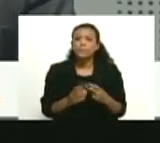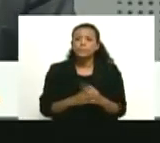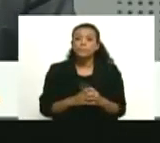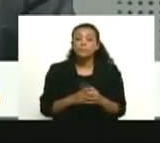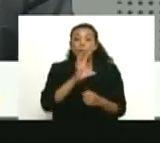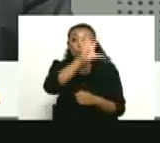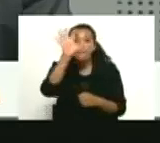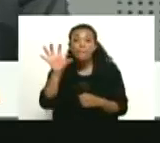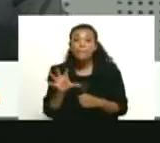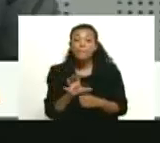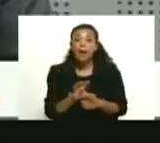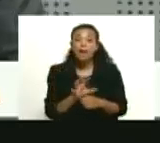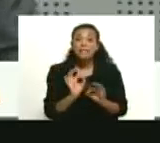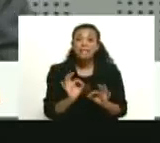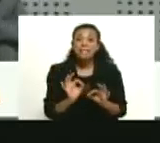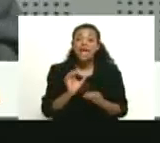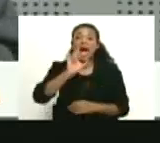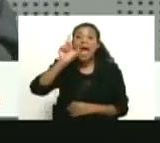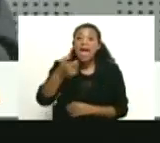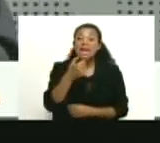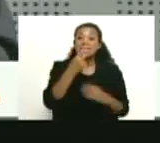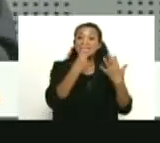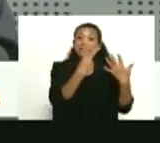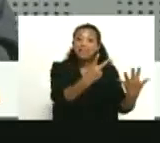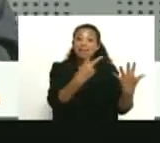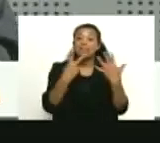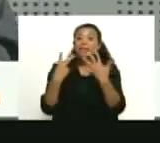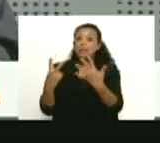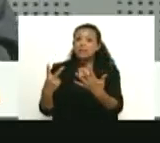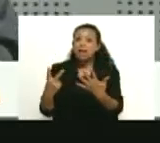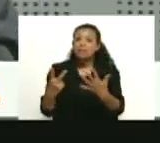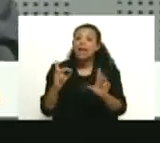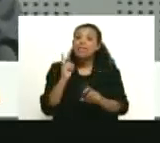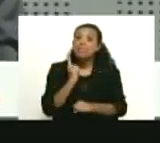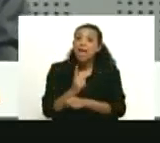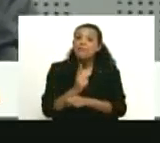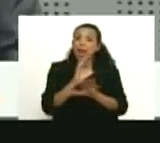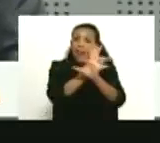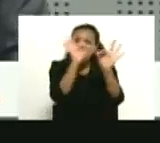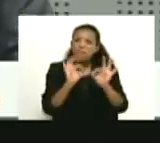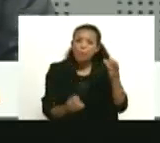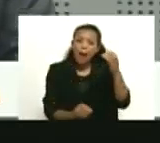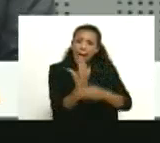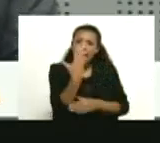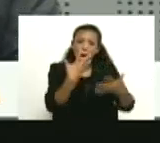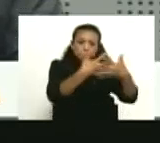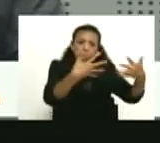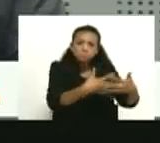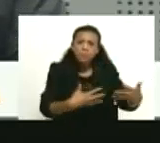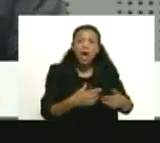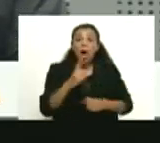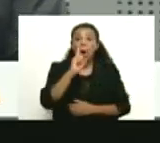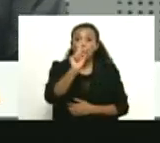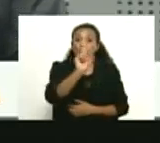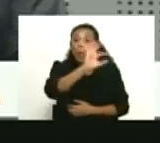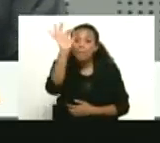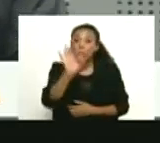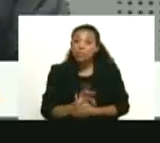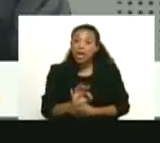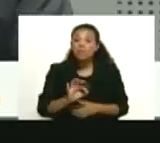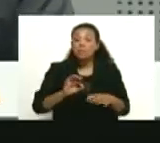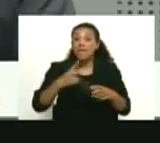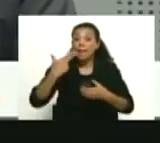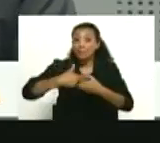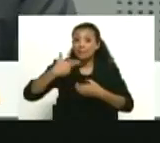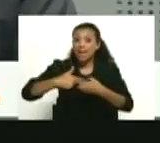los países del G77 deben establecer un mecanismo para que el 1% de su Producto